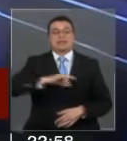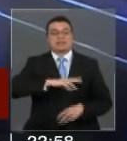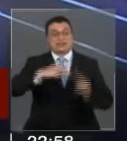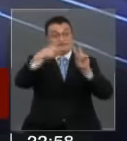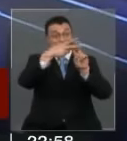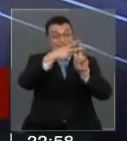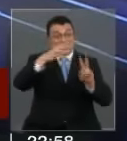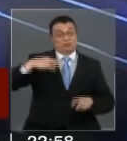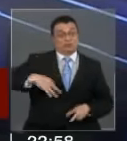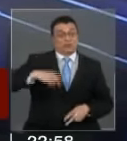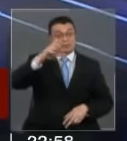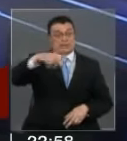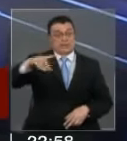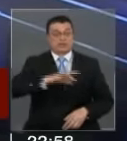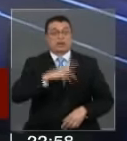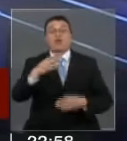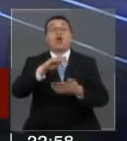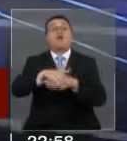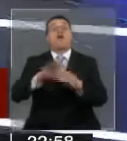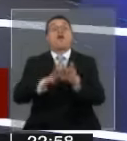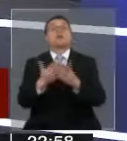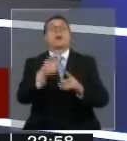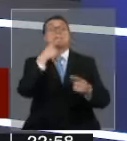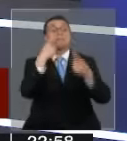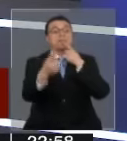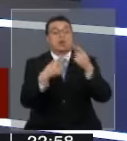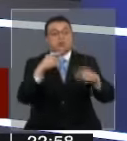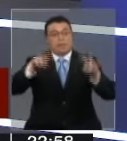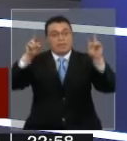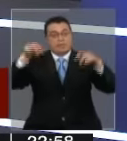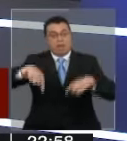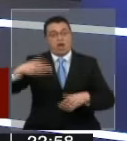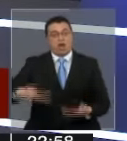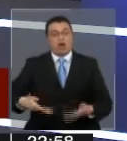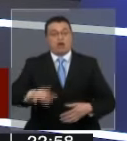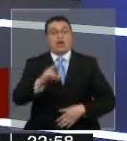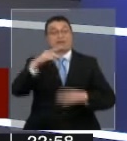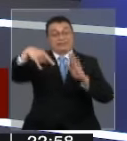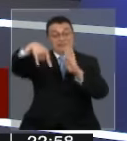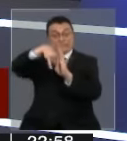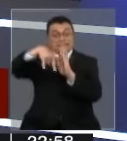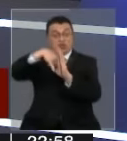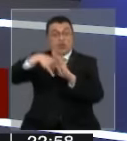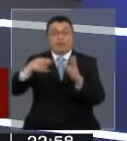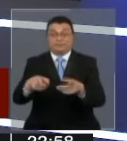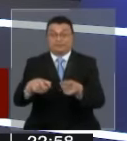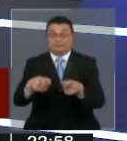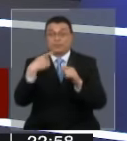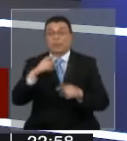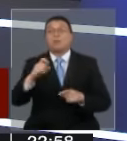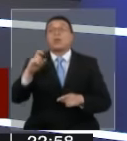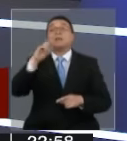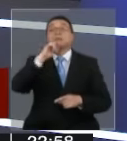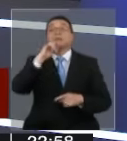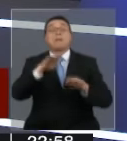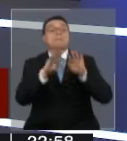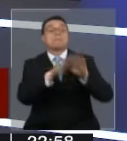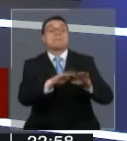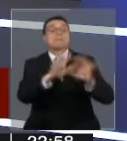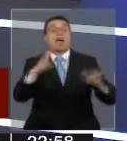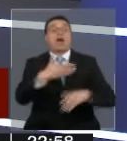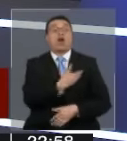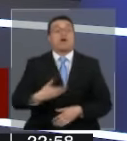resultado, cómo votaron ustedes. Nuestra pregunta tenía que ver con el primer tema de hoy, el tema de Chiloé. ¿Quién han beneficiado más